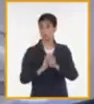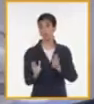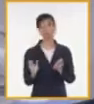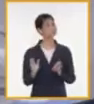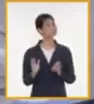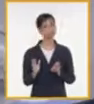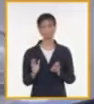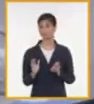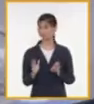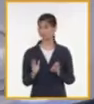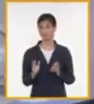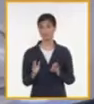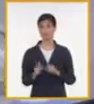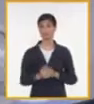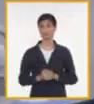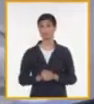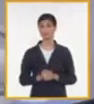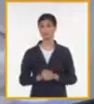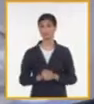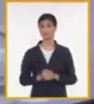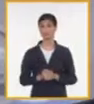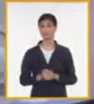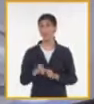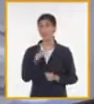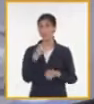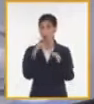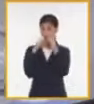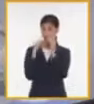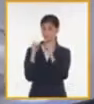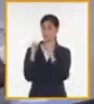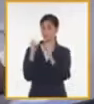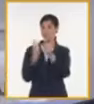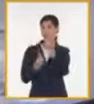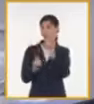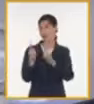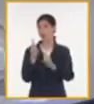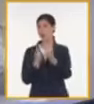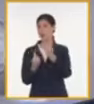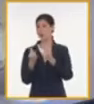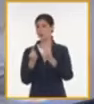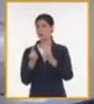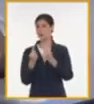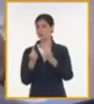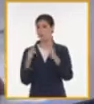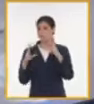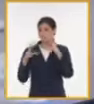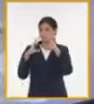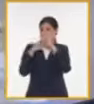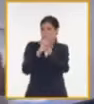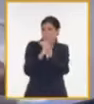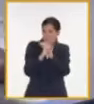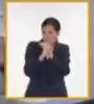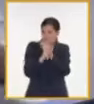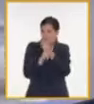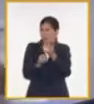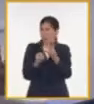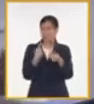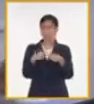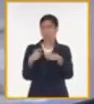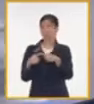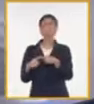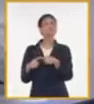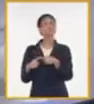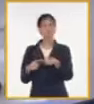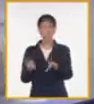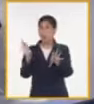autoridades norteamericanas en los servicios y esto no es información eh secreta obtenida a través por medios especiales no no no Estos son documentos